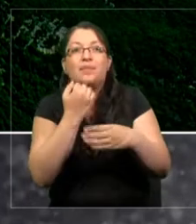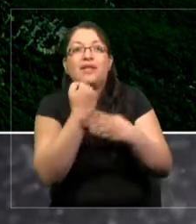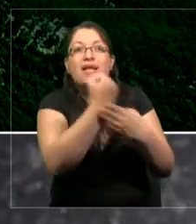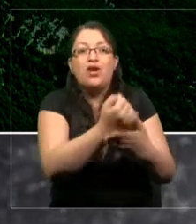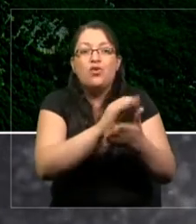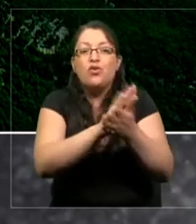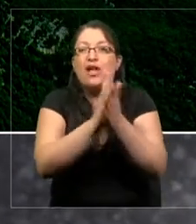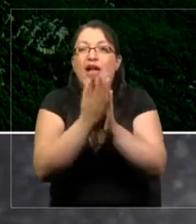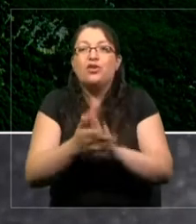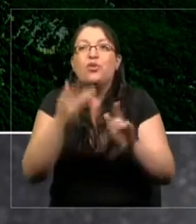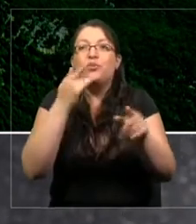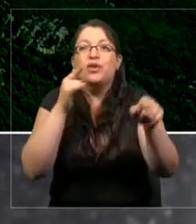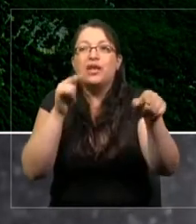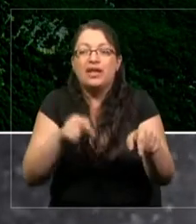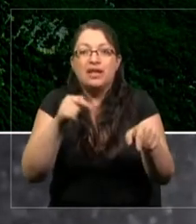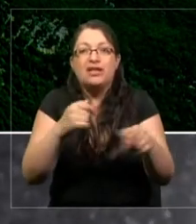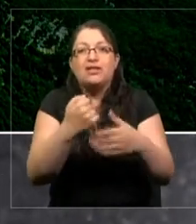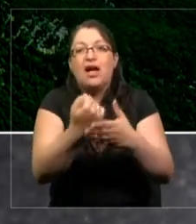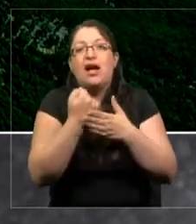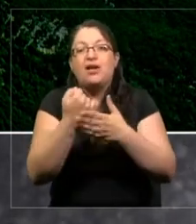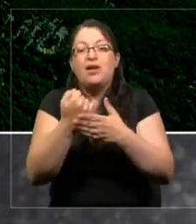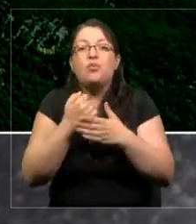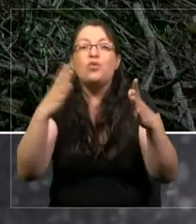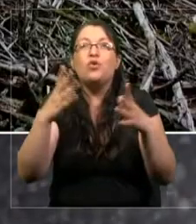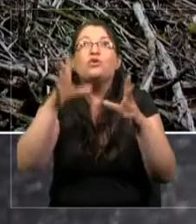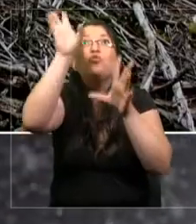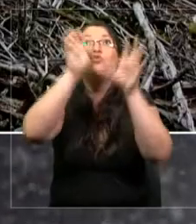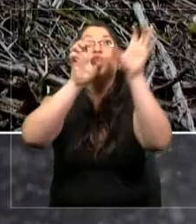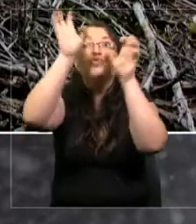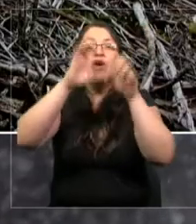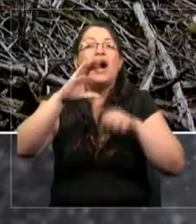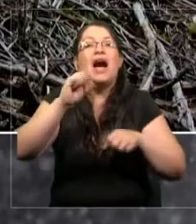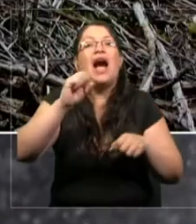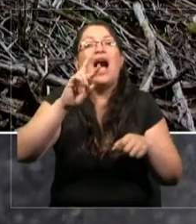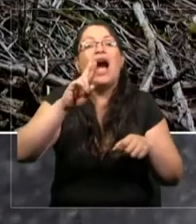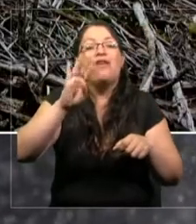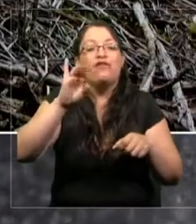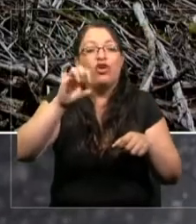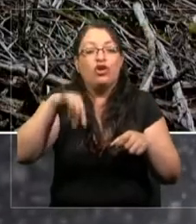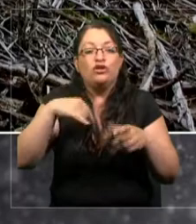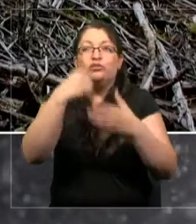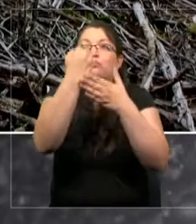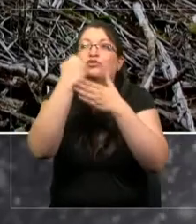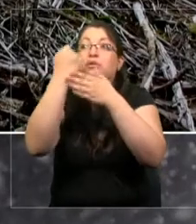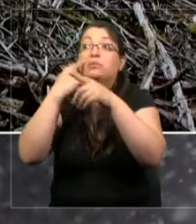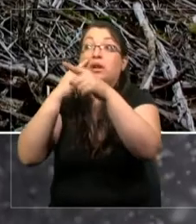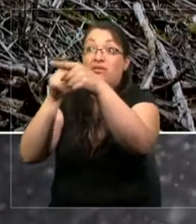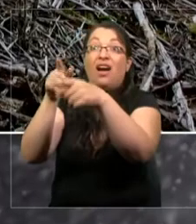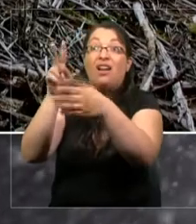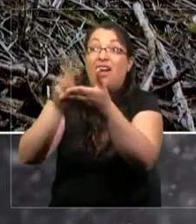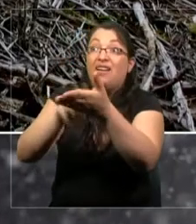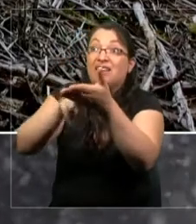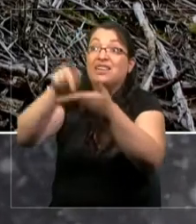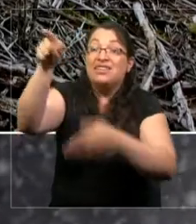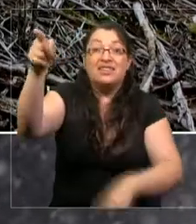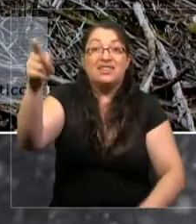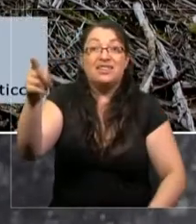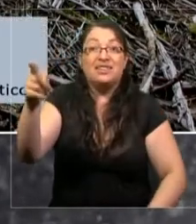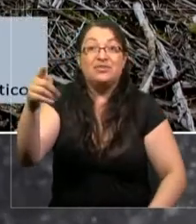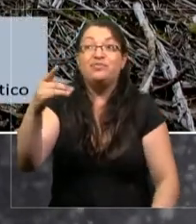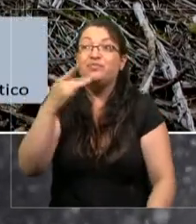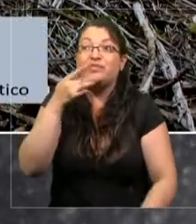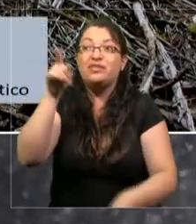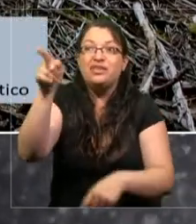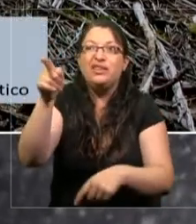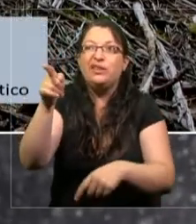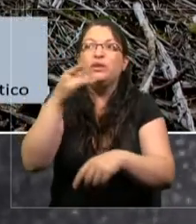verdaderas máquinas para capturar carbono estos bosques están amenazados y se ven así en la realidad producto de la riva y